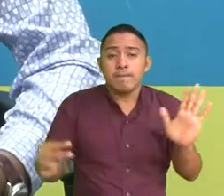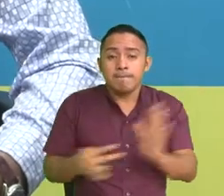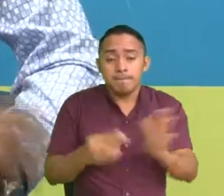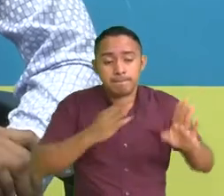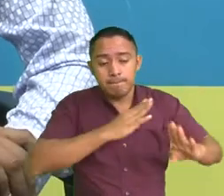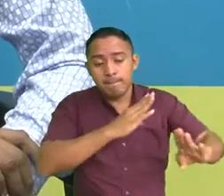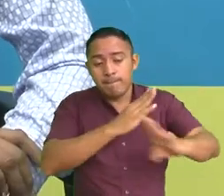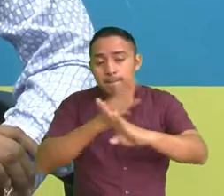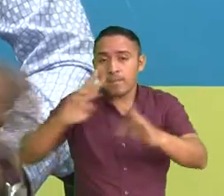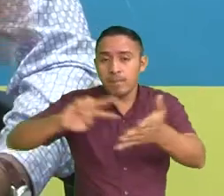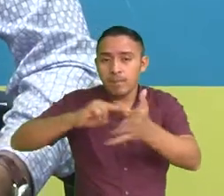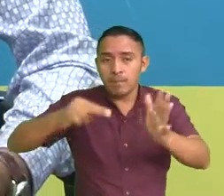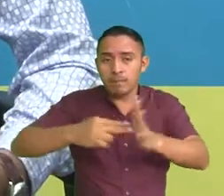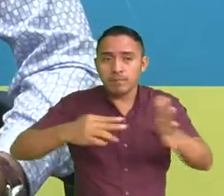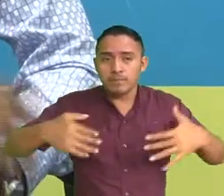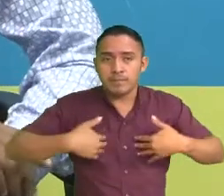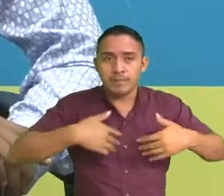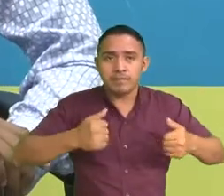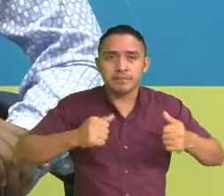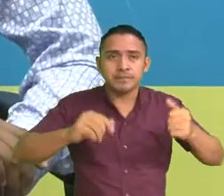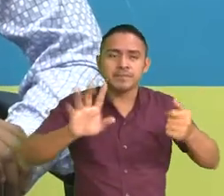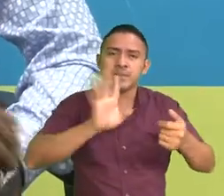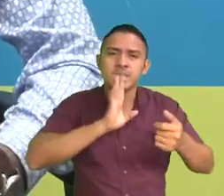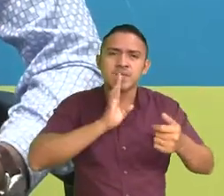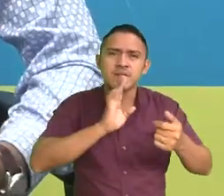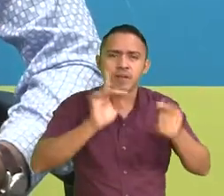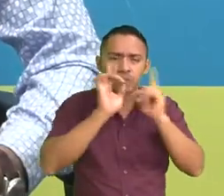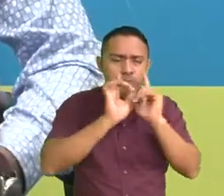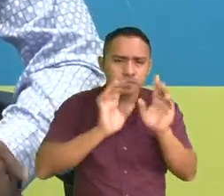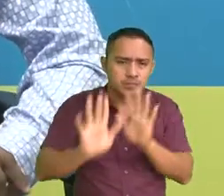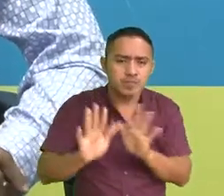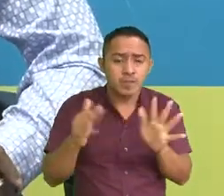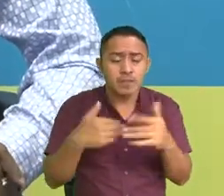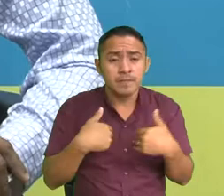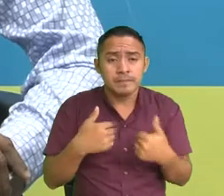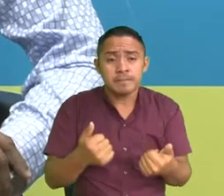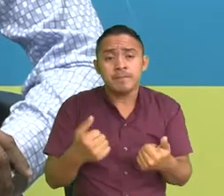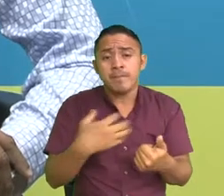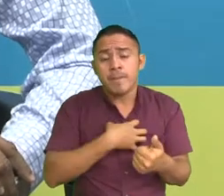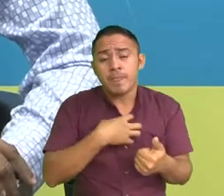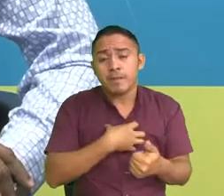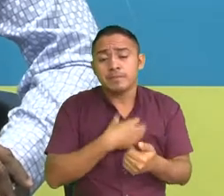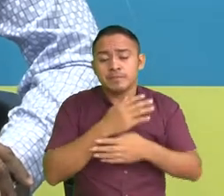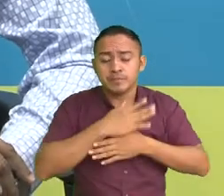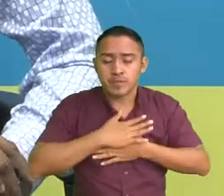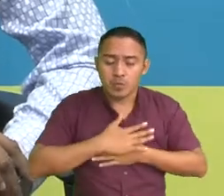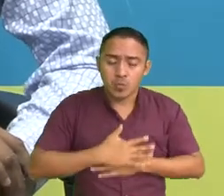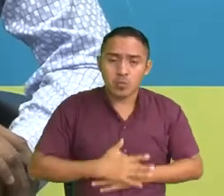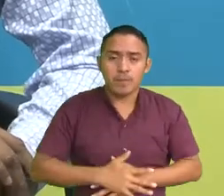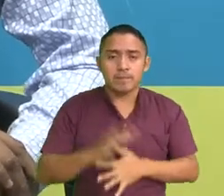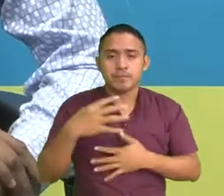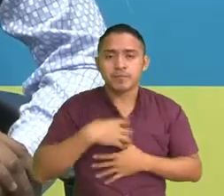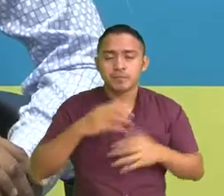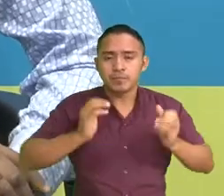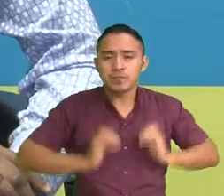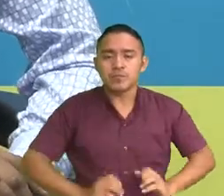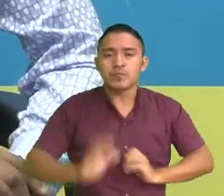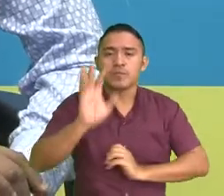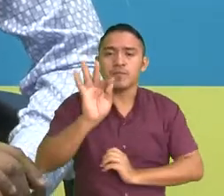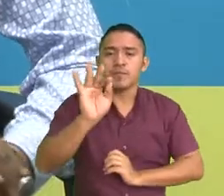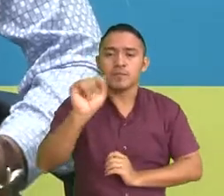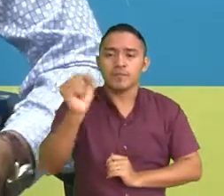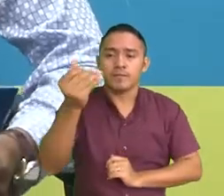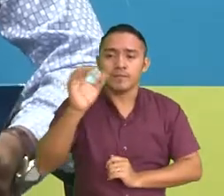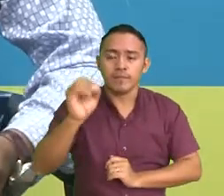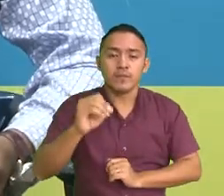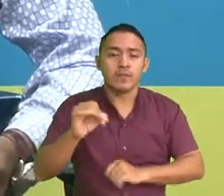de lunes a viernes para hablar de los cuidados de nuestra salud y, por supuesto, nuestro bienestar físico y emocional. El